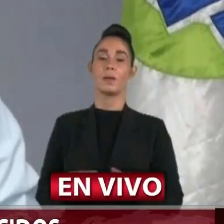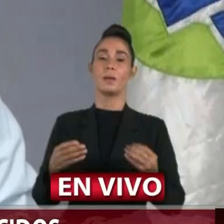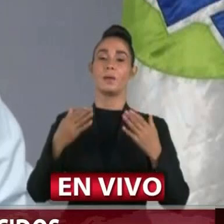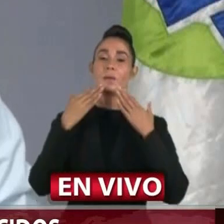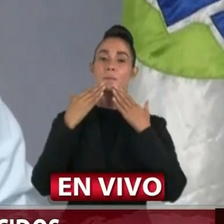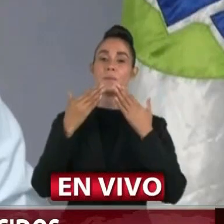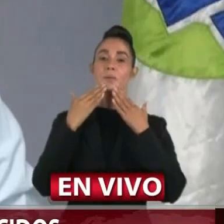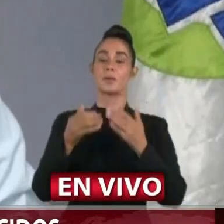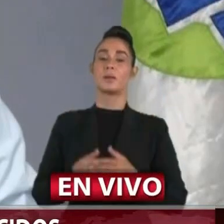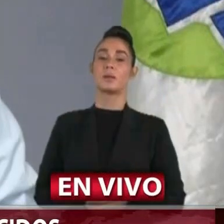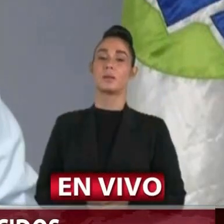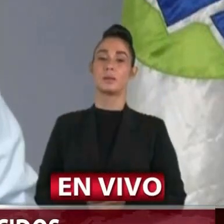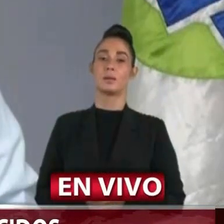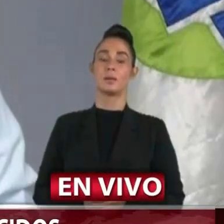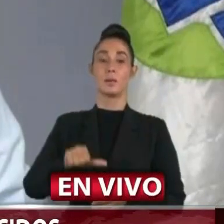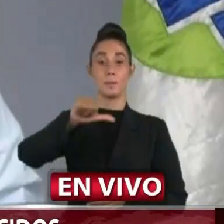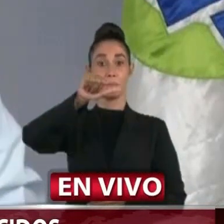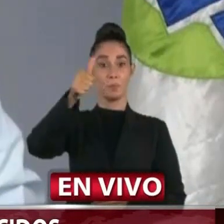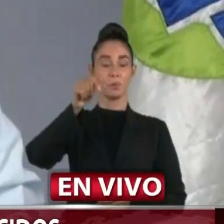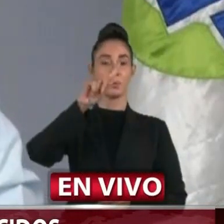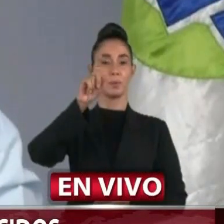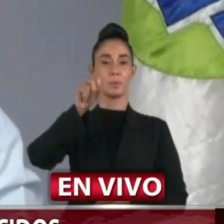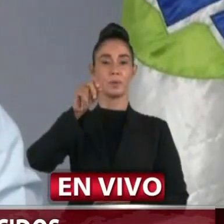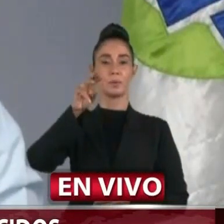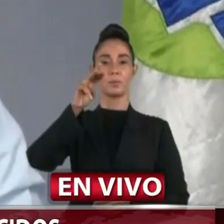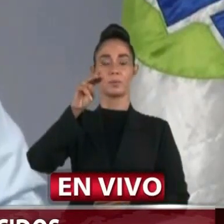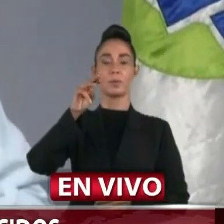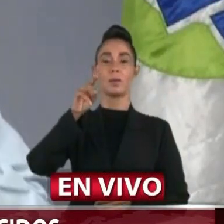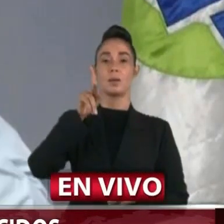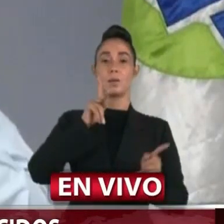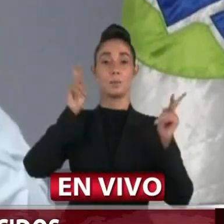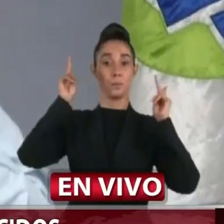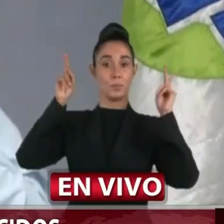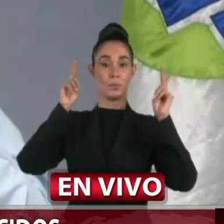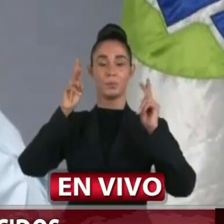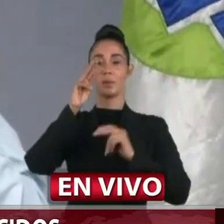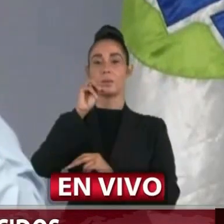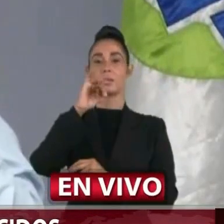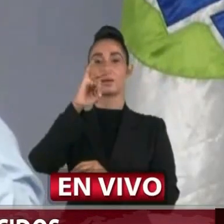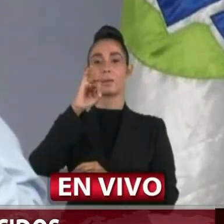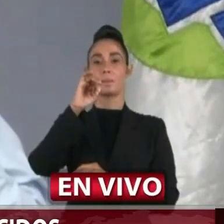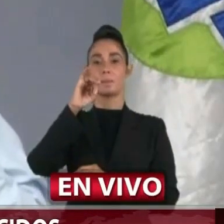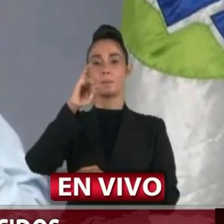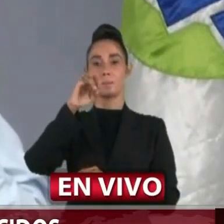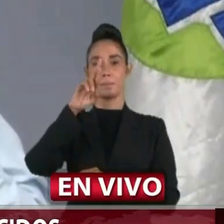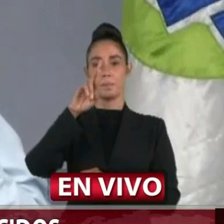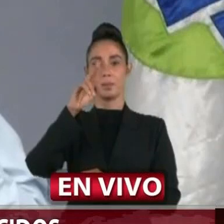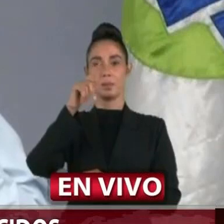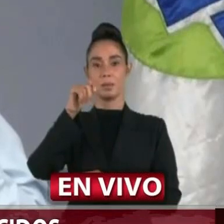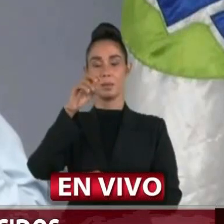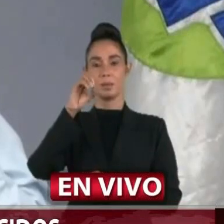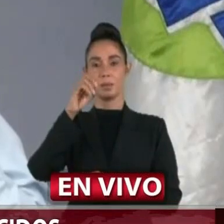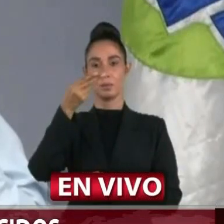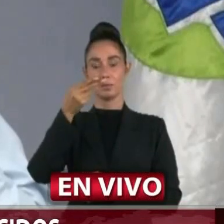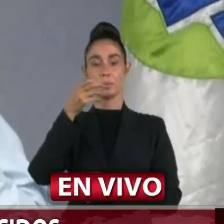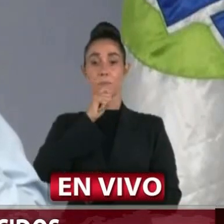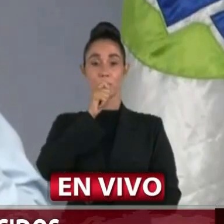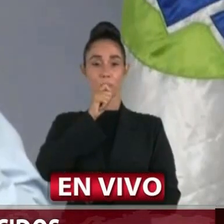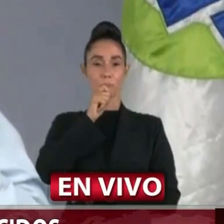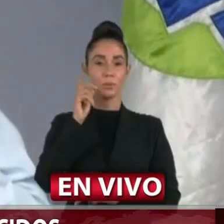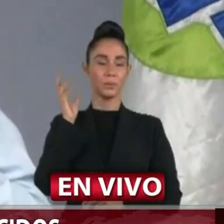Muchas gracias, Altagracia. Por último, Milton Camacho desde Puerto Plata. Adelante, Milton, tu micrófono. Micrófono.